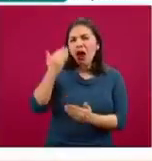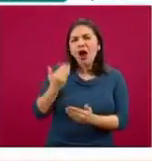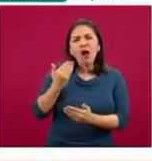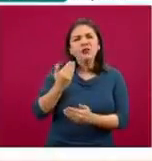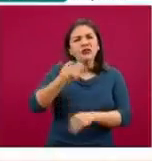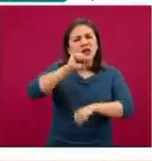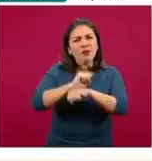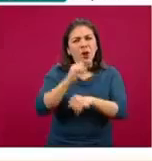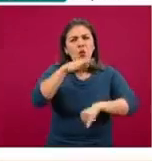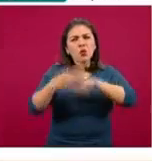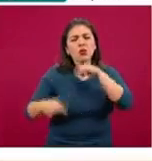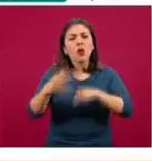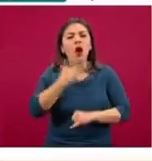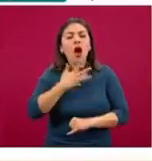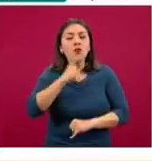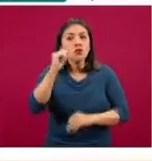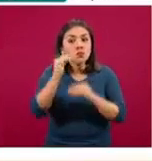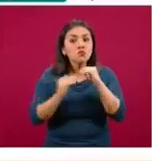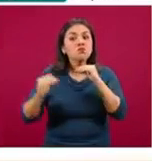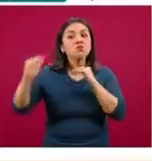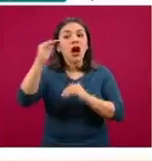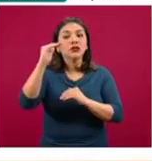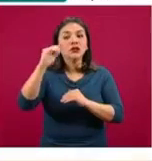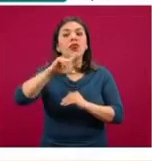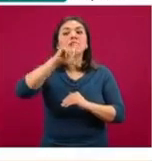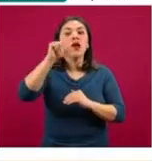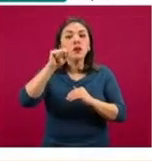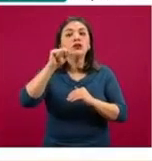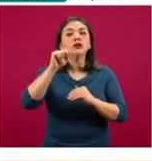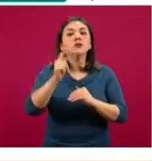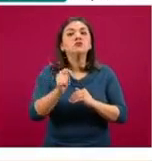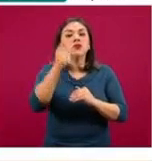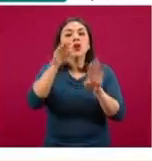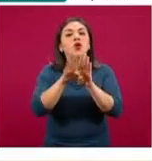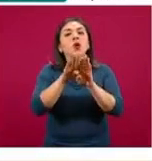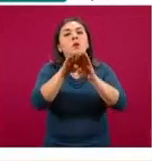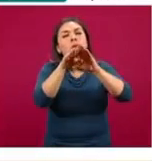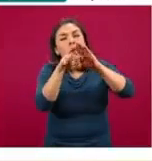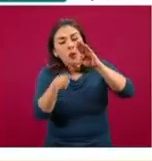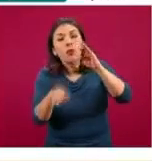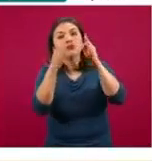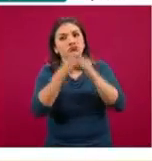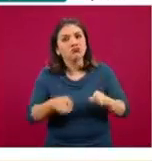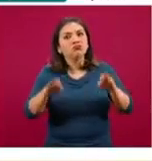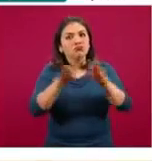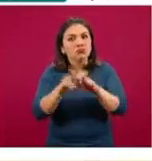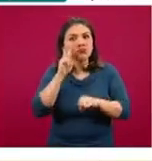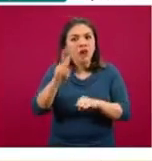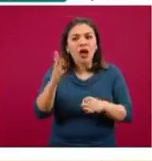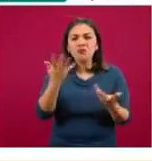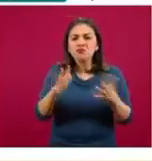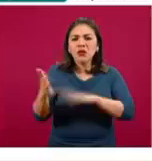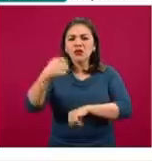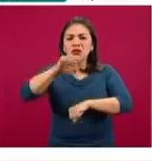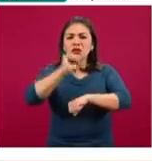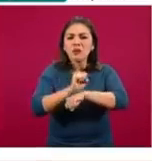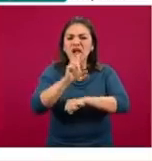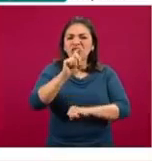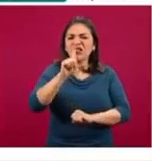últimas semanas, habíamos tenido un incremento después de un primer descenso importante que tuvimos alrededor de la